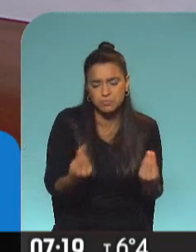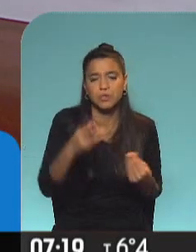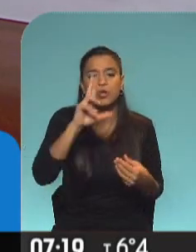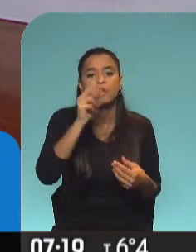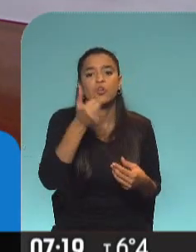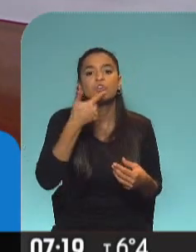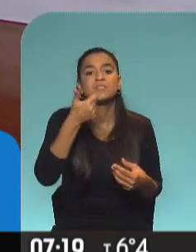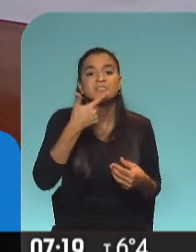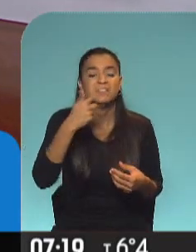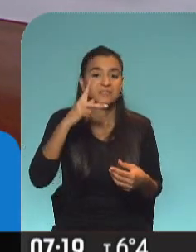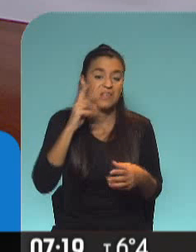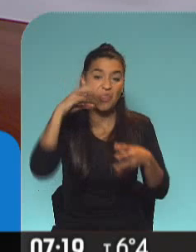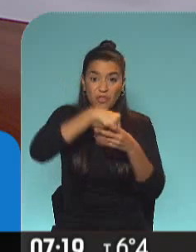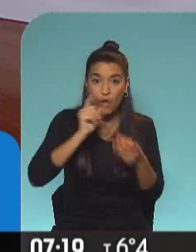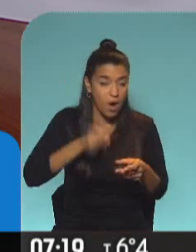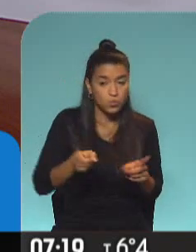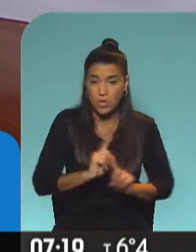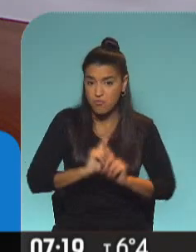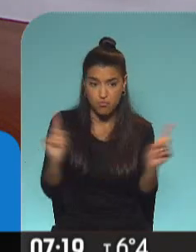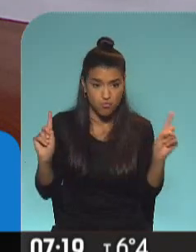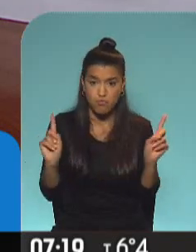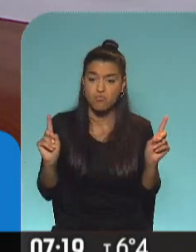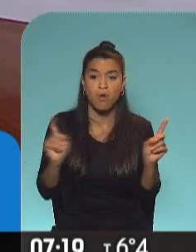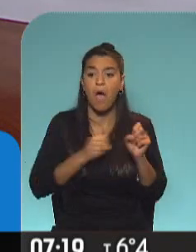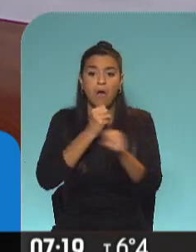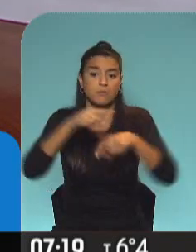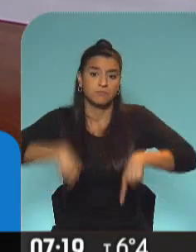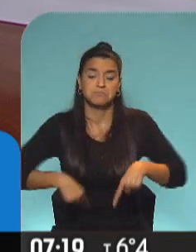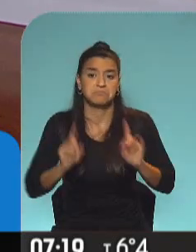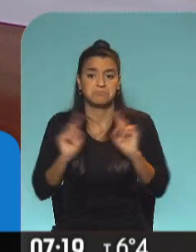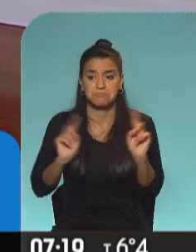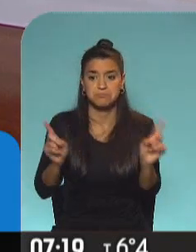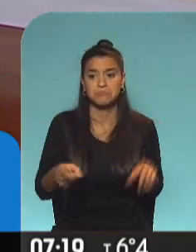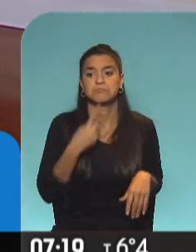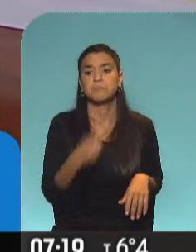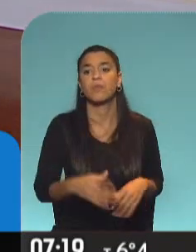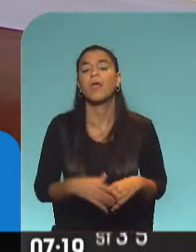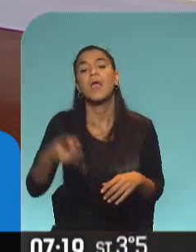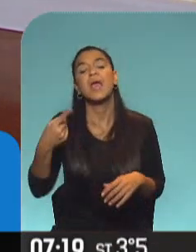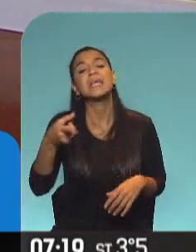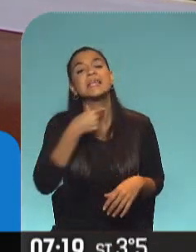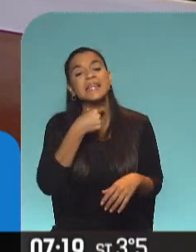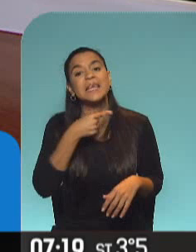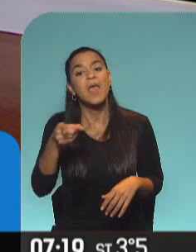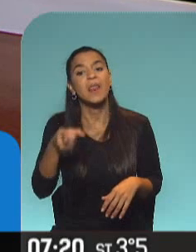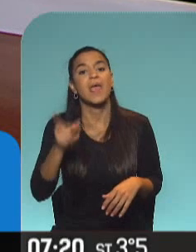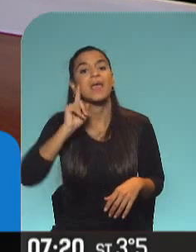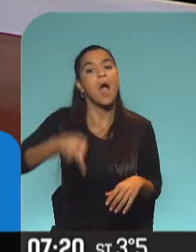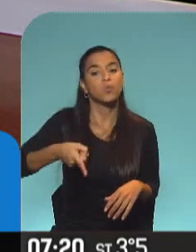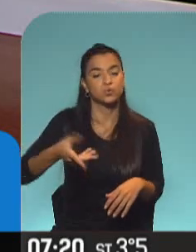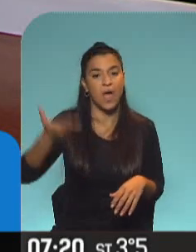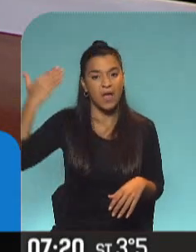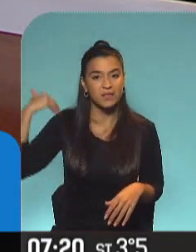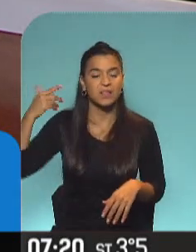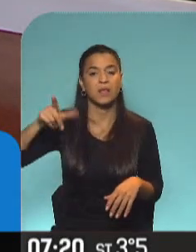forma parte de estas causas, no es hasta ahora aceptado como particular damnificado. Él intentó hacerlo en la causa que tramita